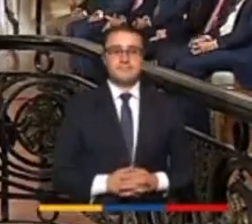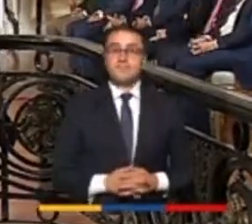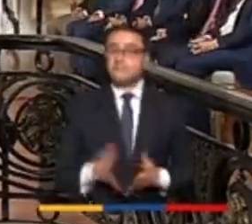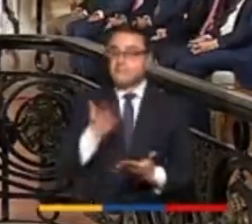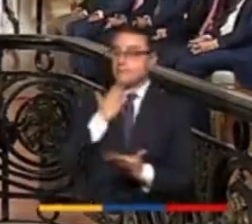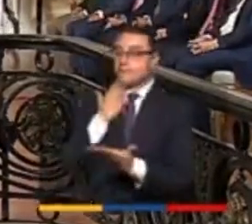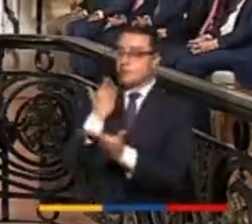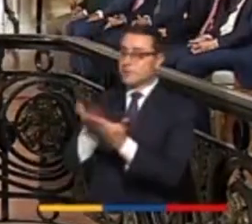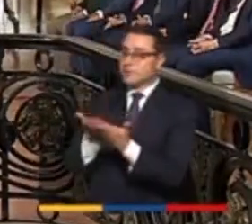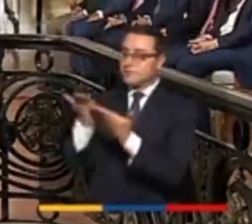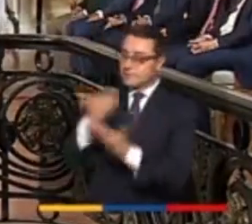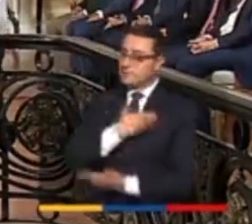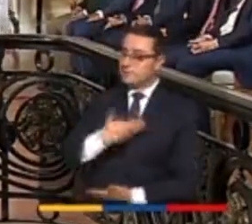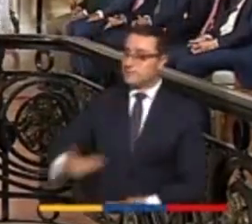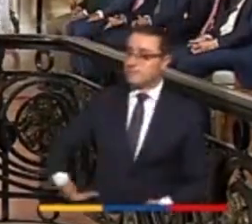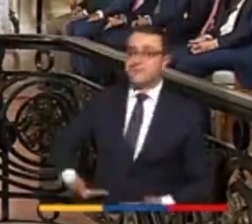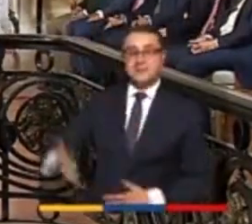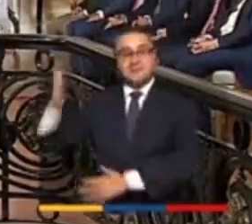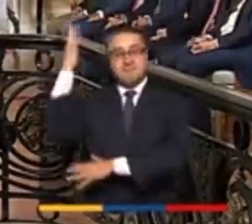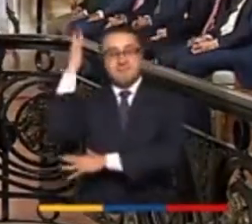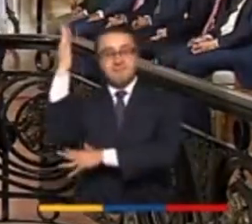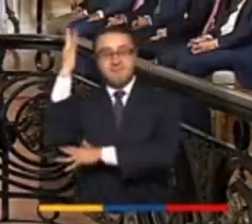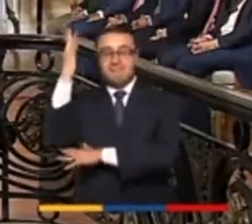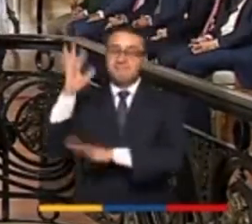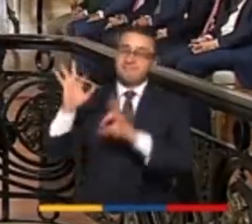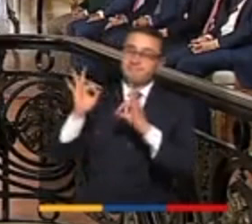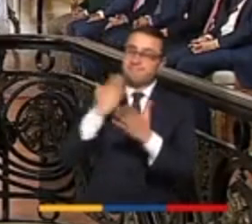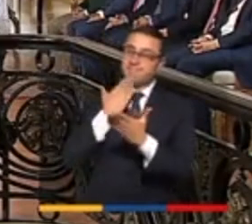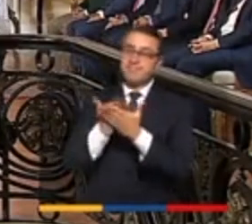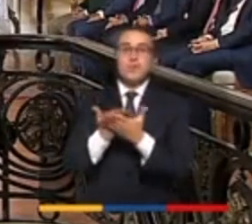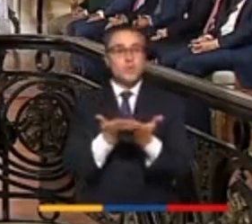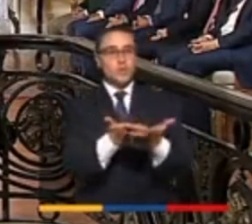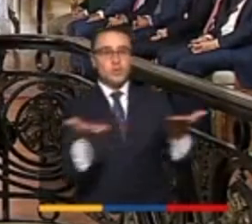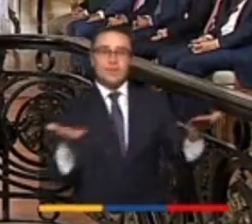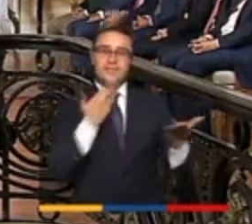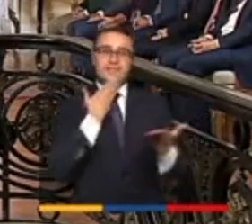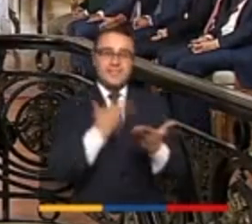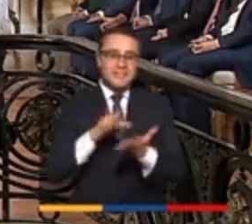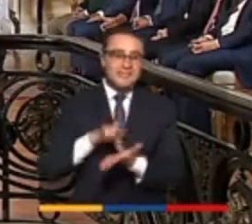Muchísimas gracias, señor presidente, por sus palabras y muchísimas gracias a ustedes por